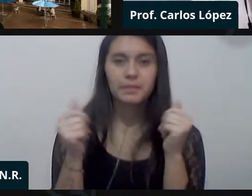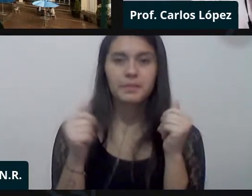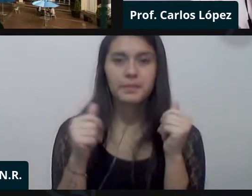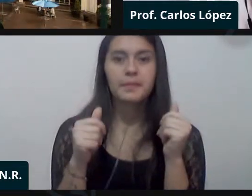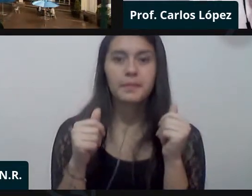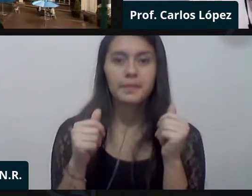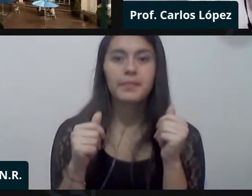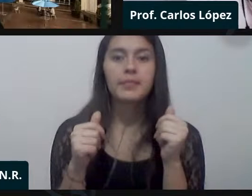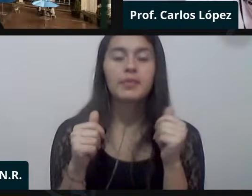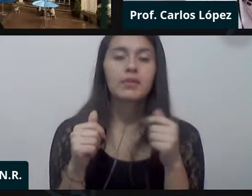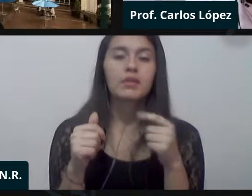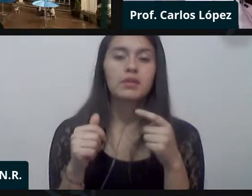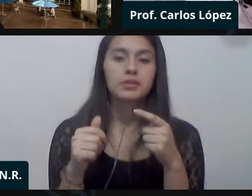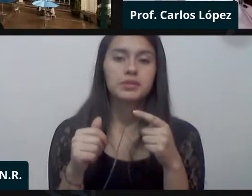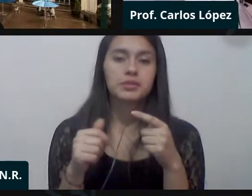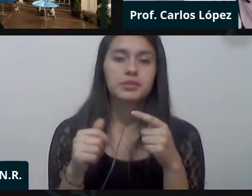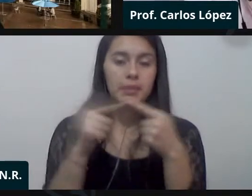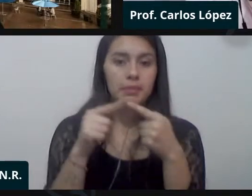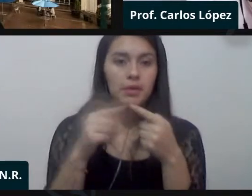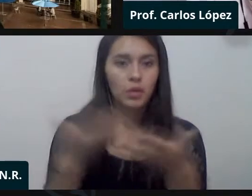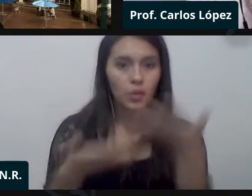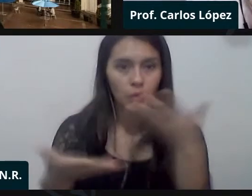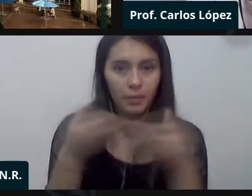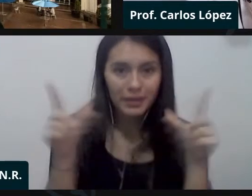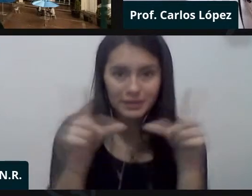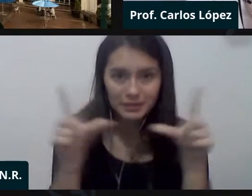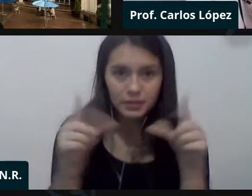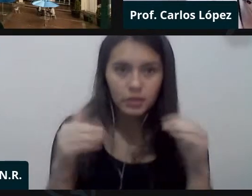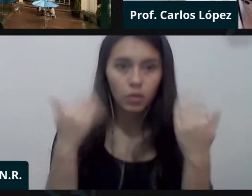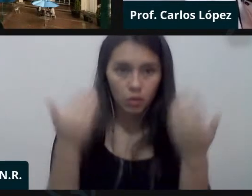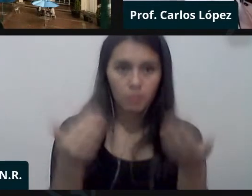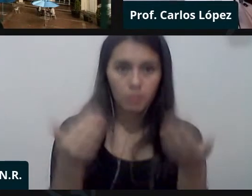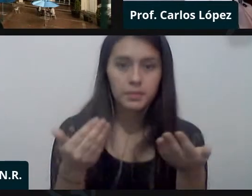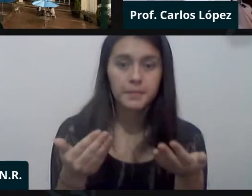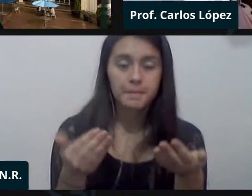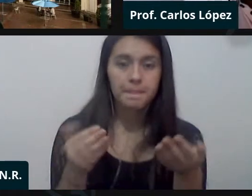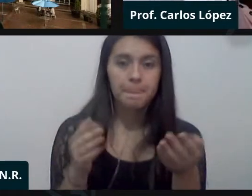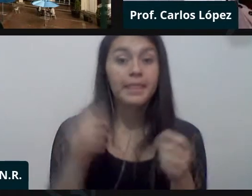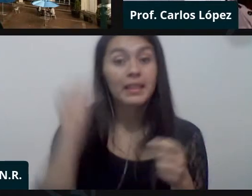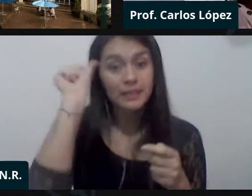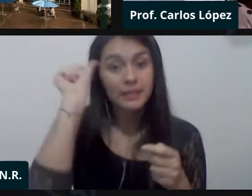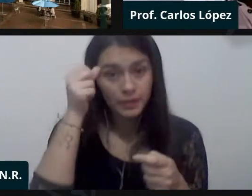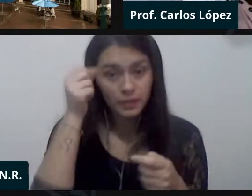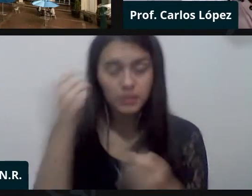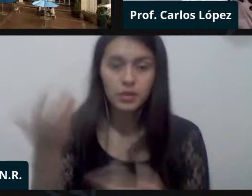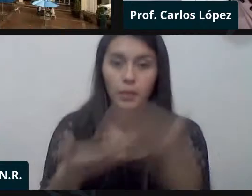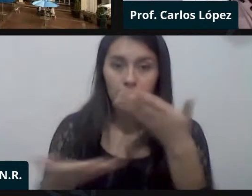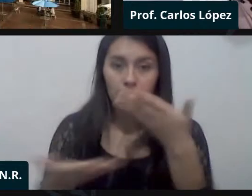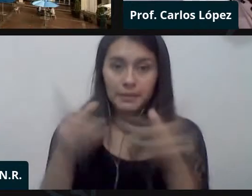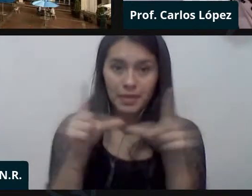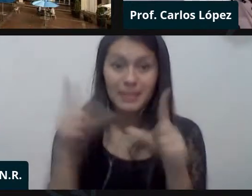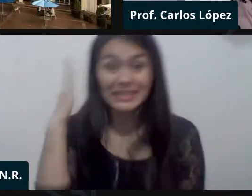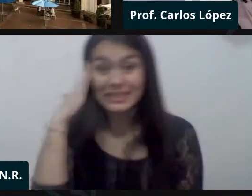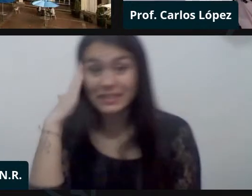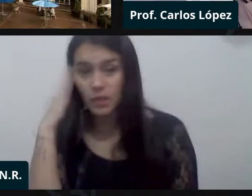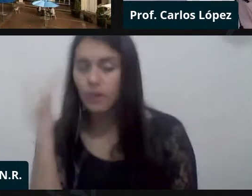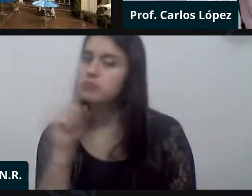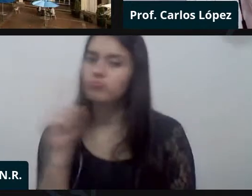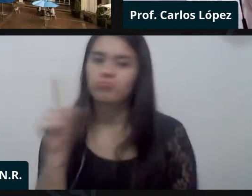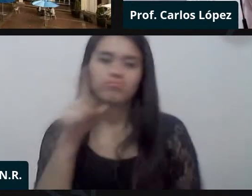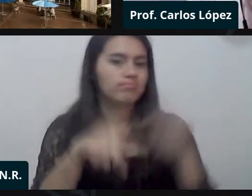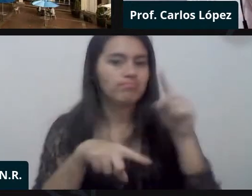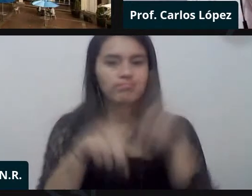las preguntas. Primero, ¿cómo compartir pantalla? Recuerden, una idea, no se puede compartir pantalla desde celular. Solamente se puede compartir